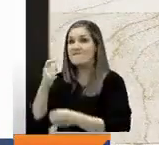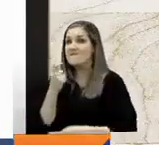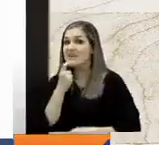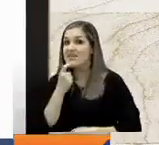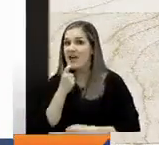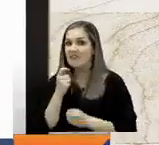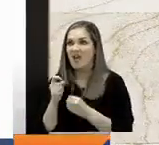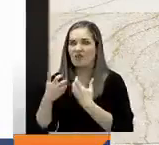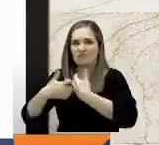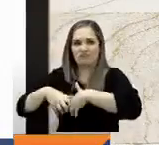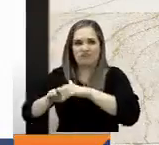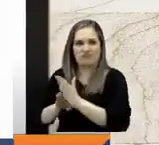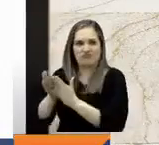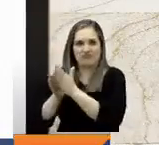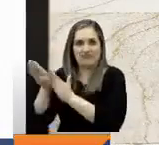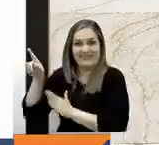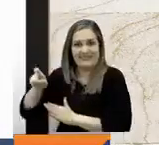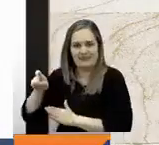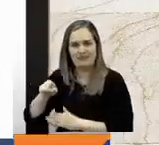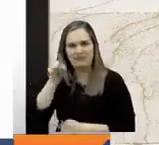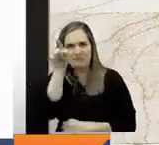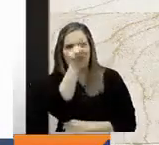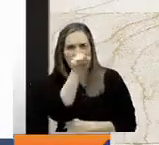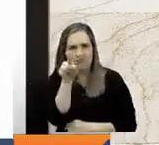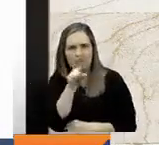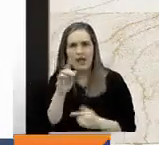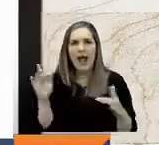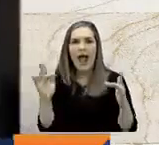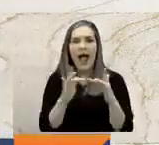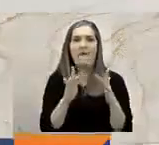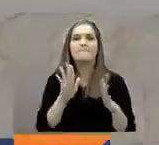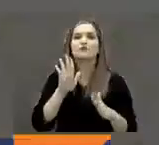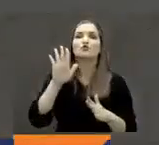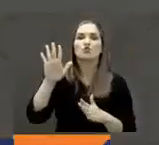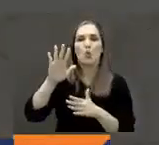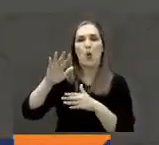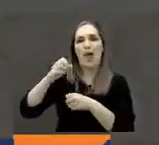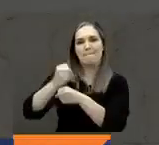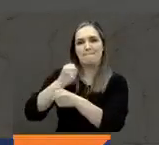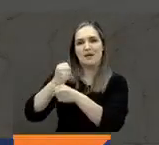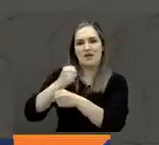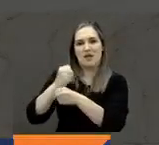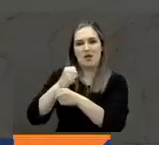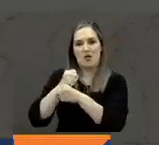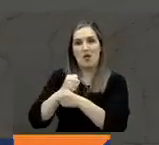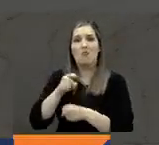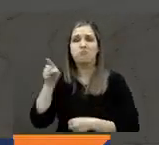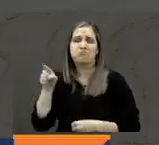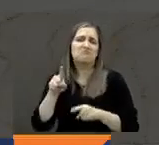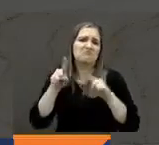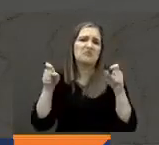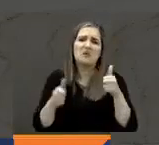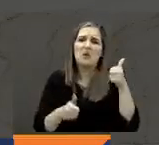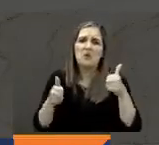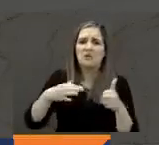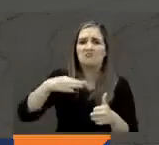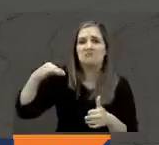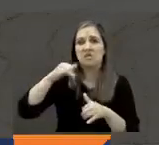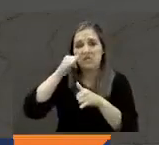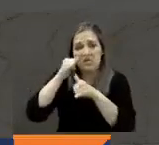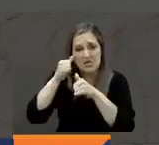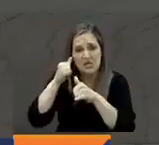de empresas finlandesas. Busque la opción Empleos en Finlandia, en donde encontrará vacantes en áreas como